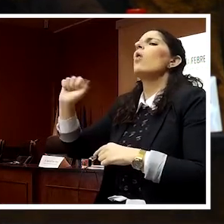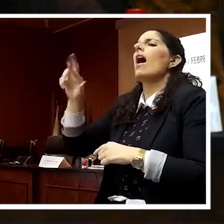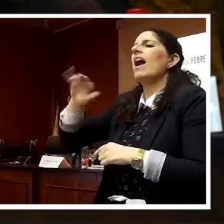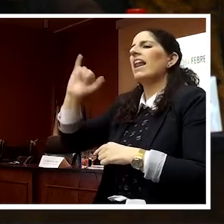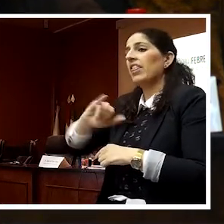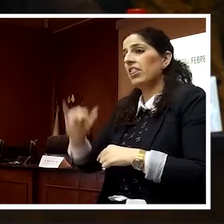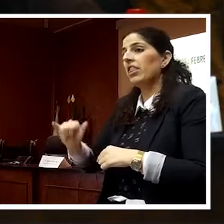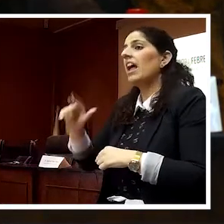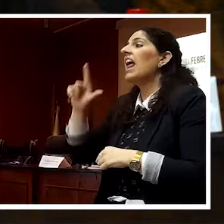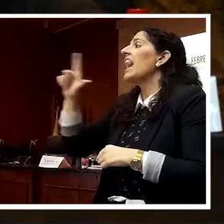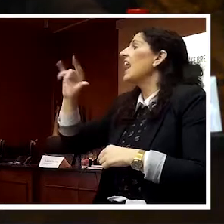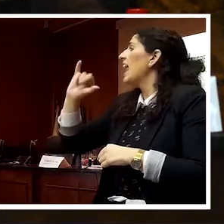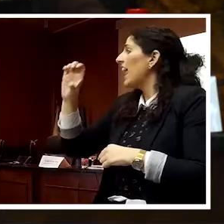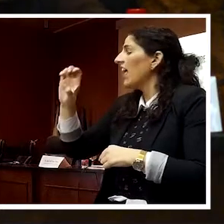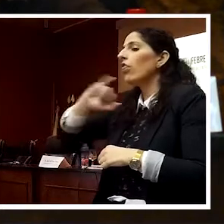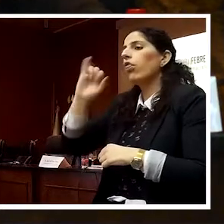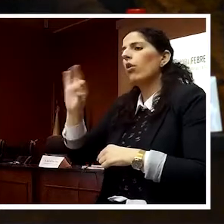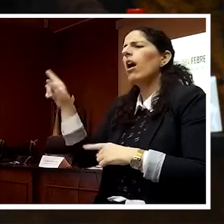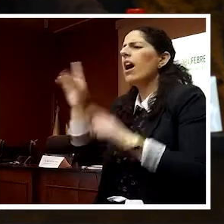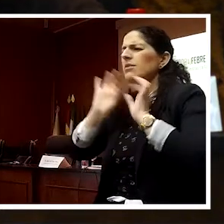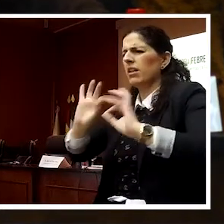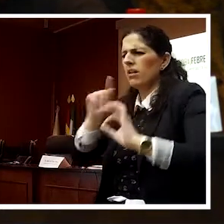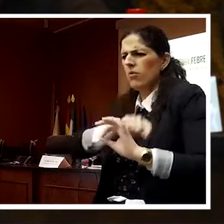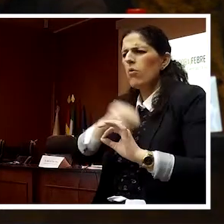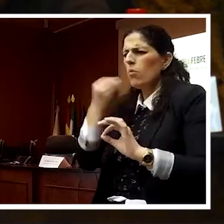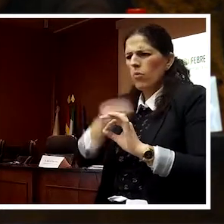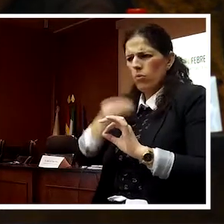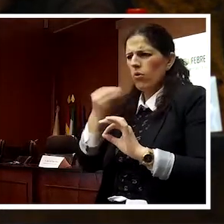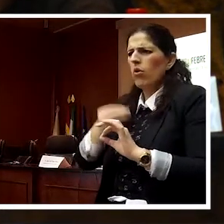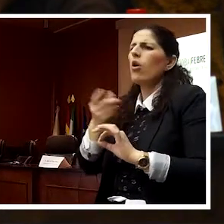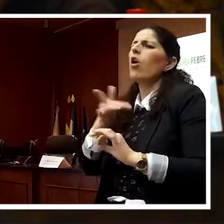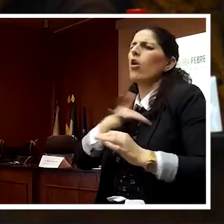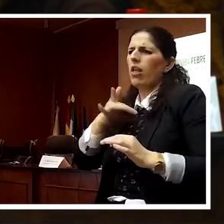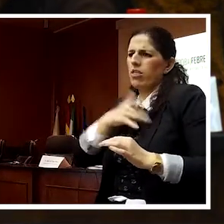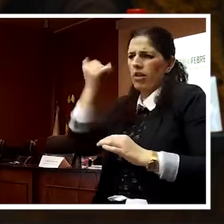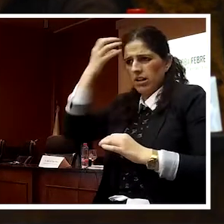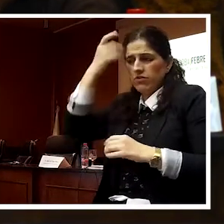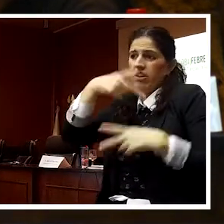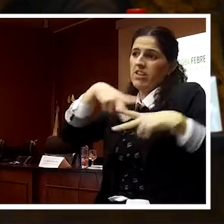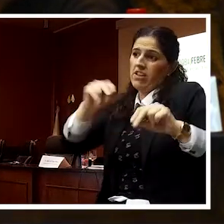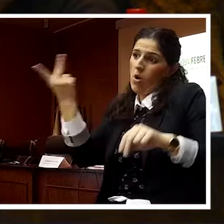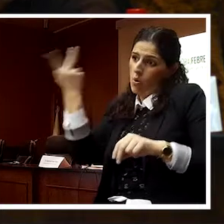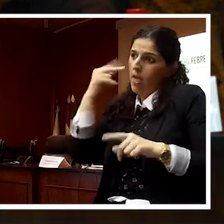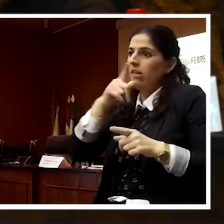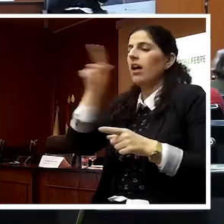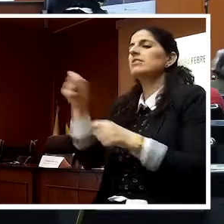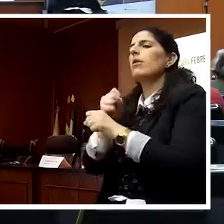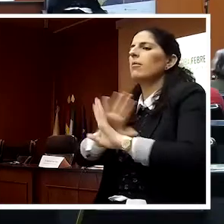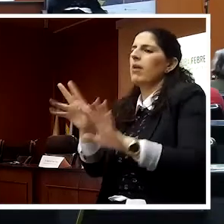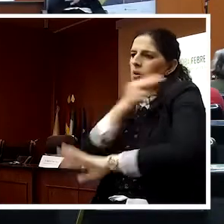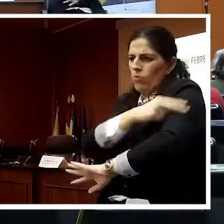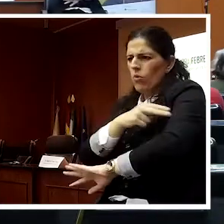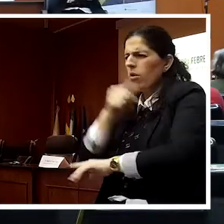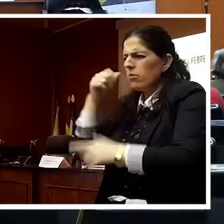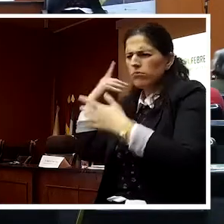Cruz Conde, que es un médico especialista en cardiología del Hospital de la Cruz Roja de Córdoba. Es un profesional con una larga